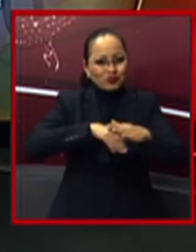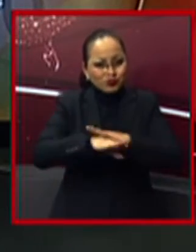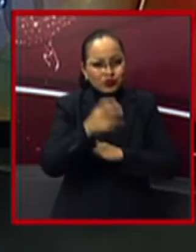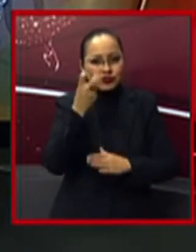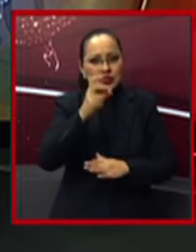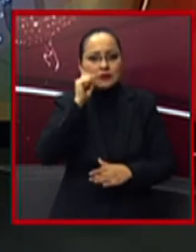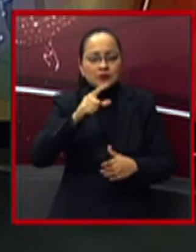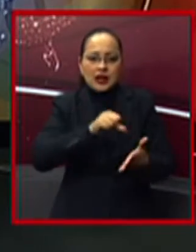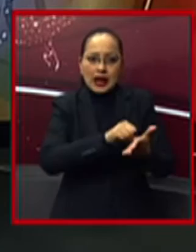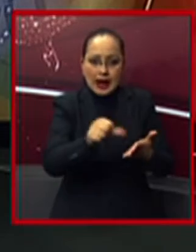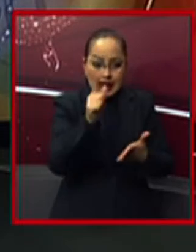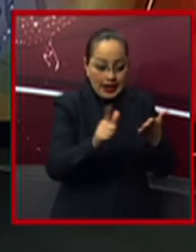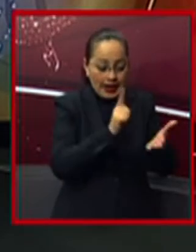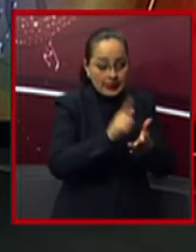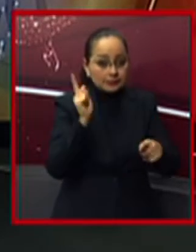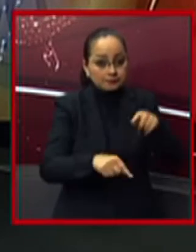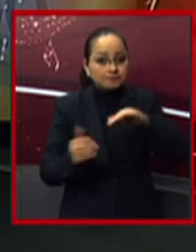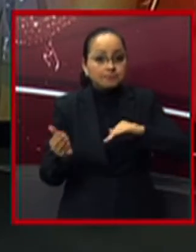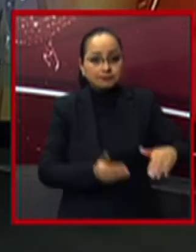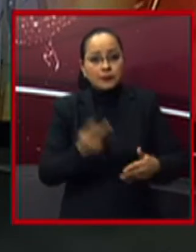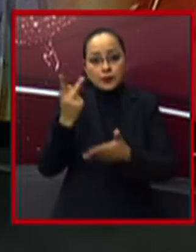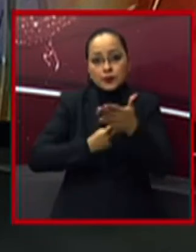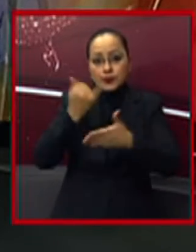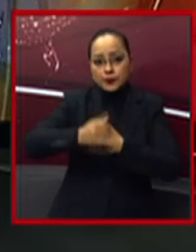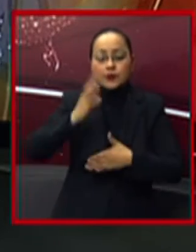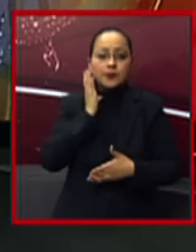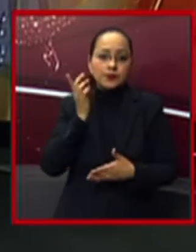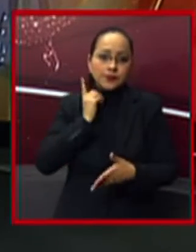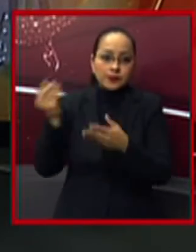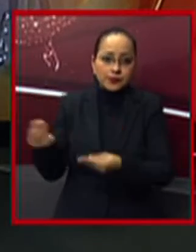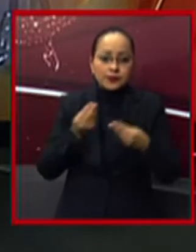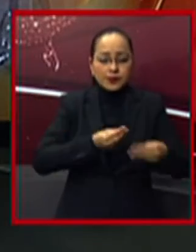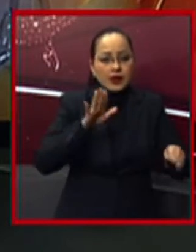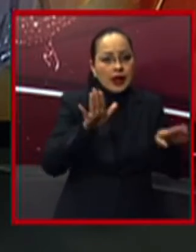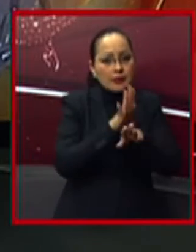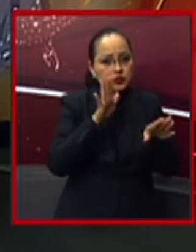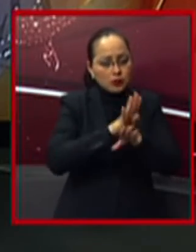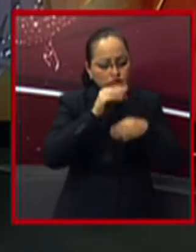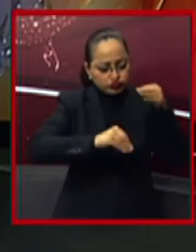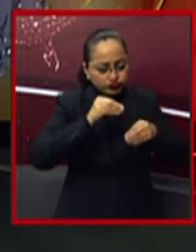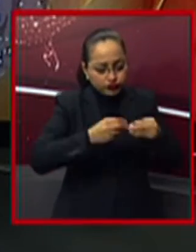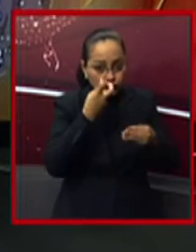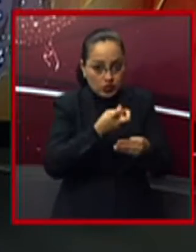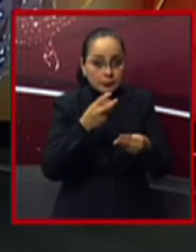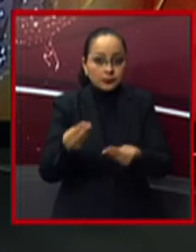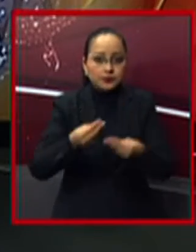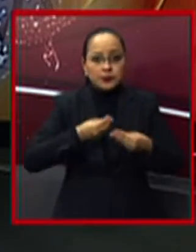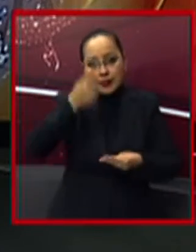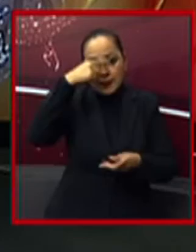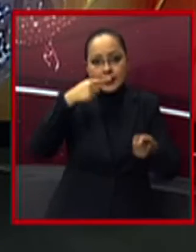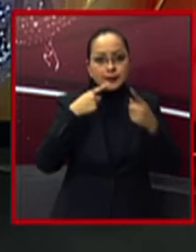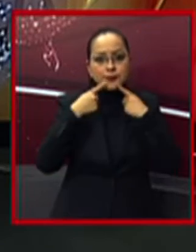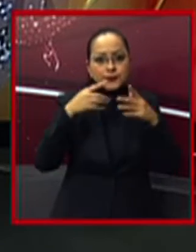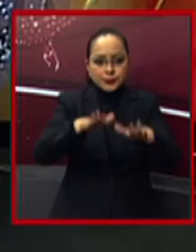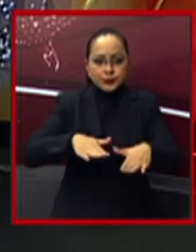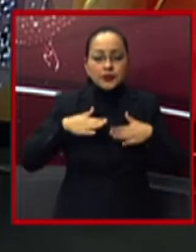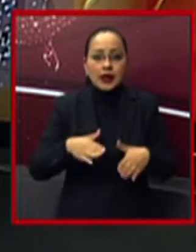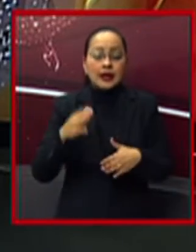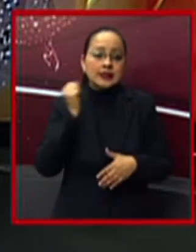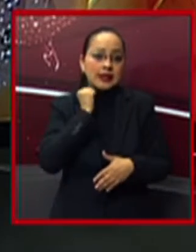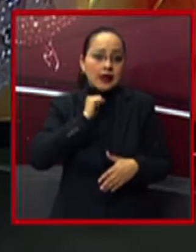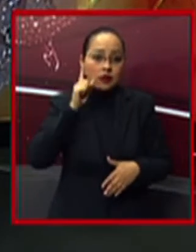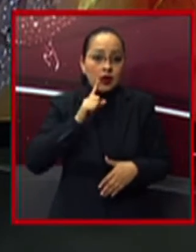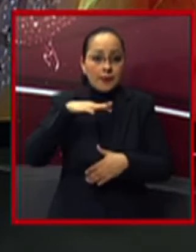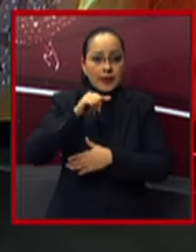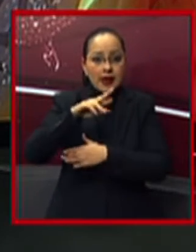abroga la actual ley. El proyecto fue devuelto por la Cámara de Diputados debido a los cambios realizados. Por lo anterior se sometió a discusión del Pleno. La senadora